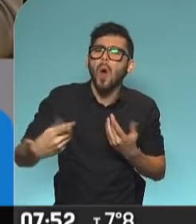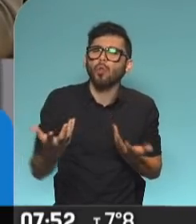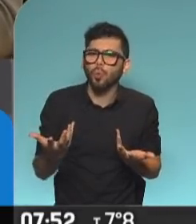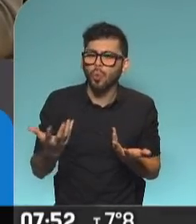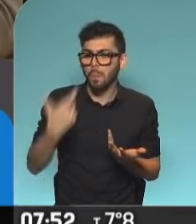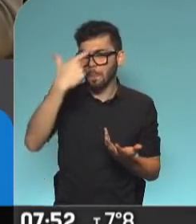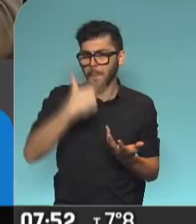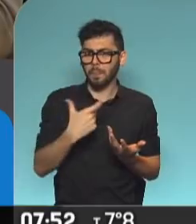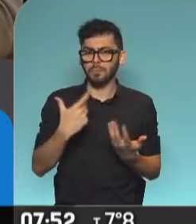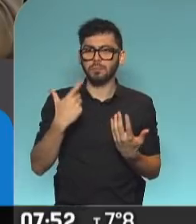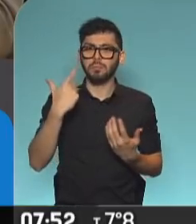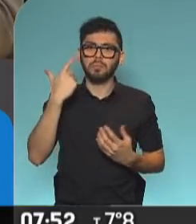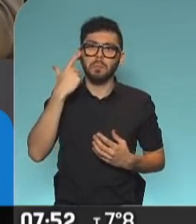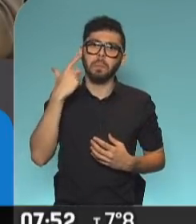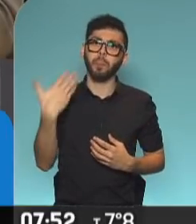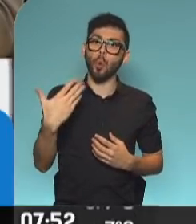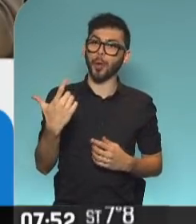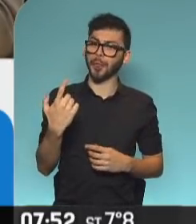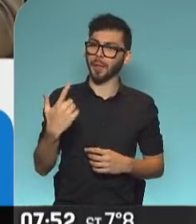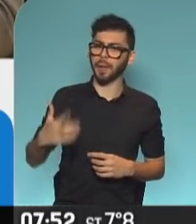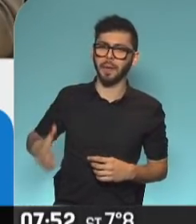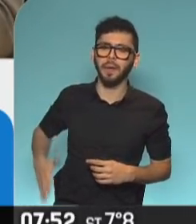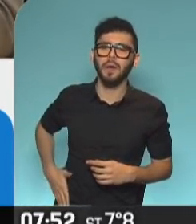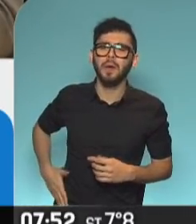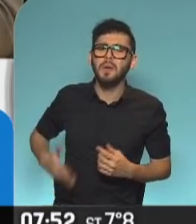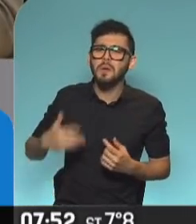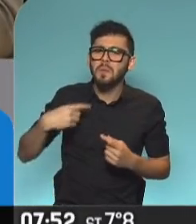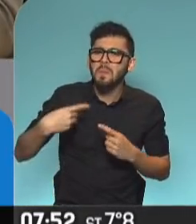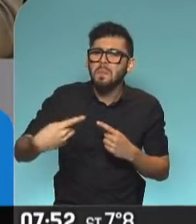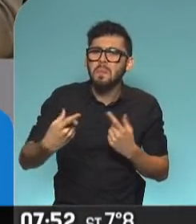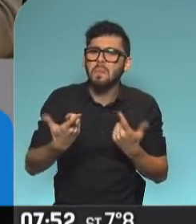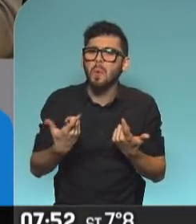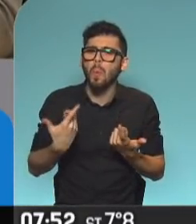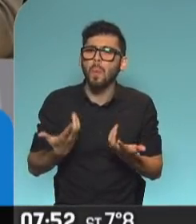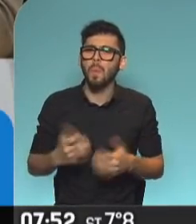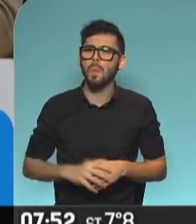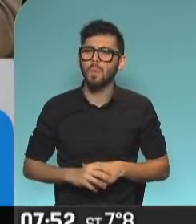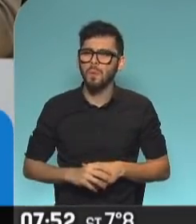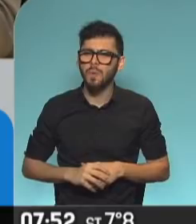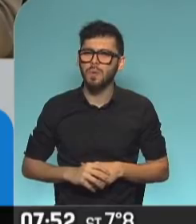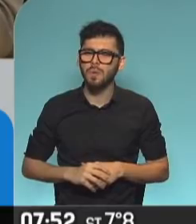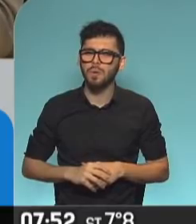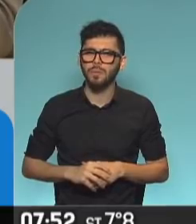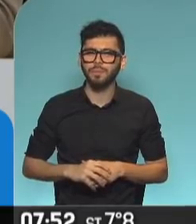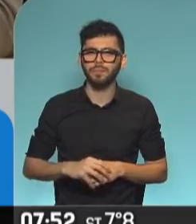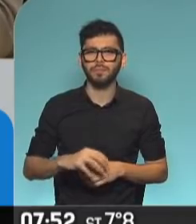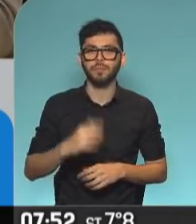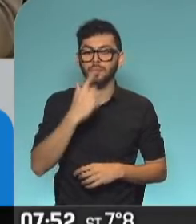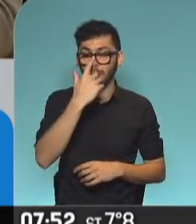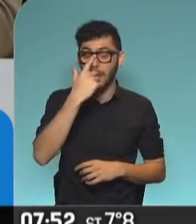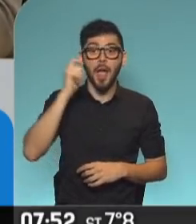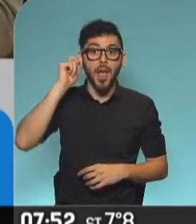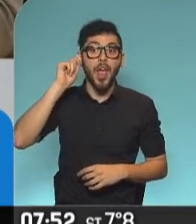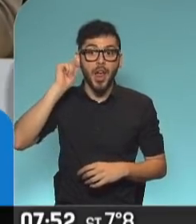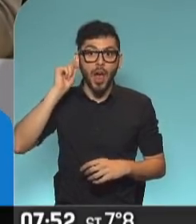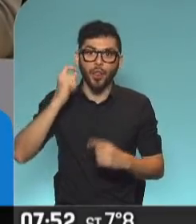persona se encuentre en un estado como para poder ser portadora y utilizadora de un arma? Sí, a ver, la edad es un componente más que